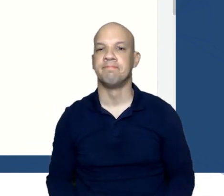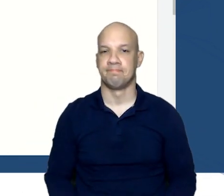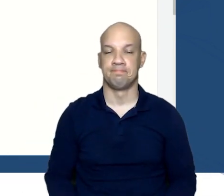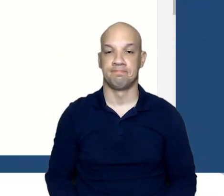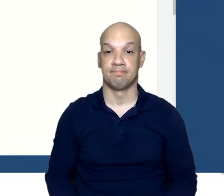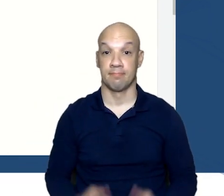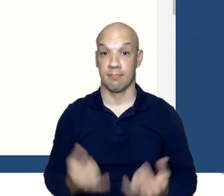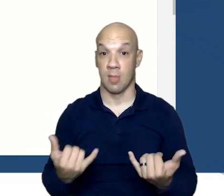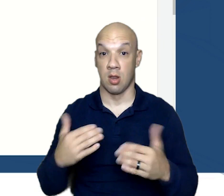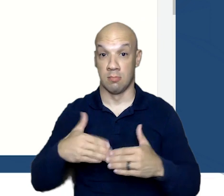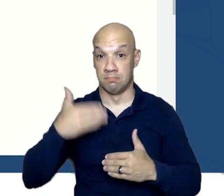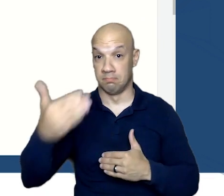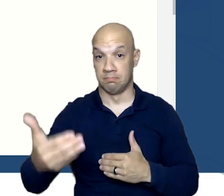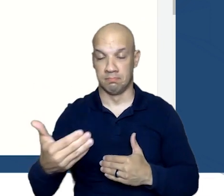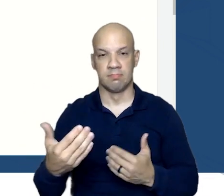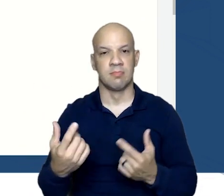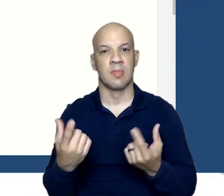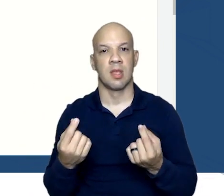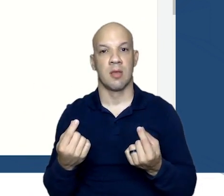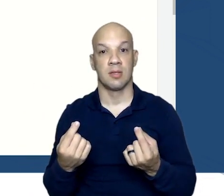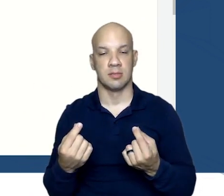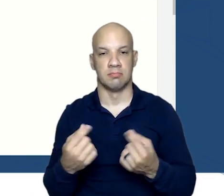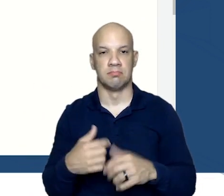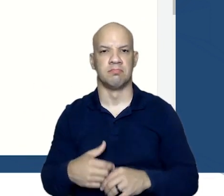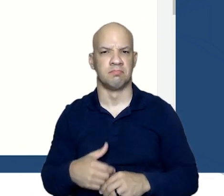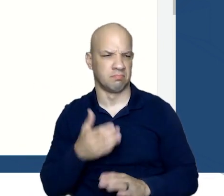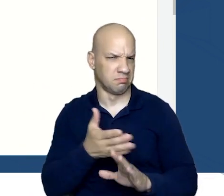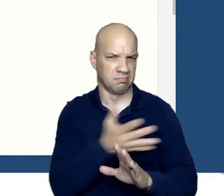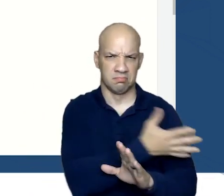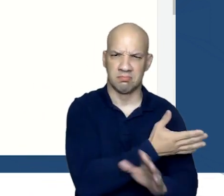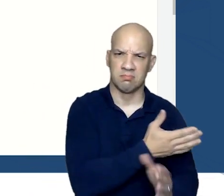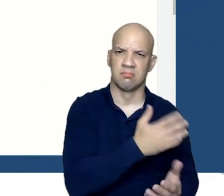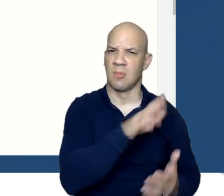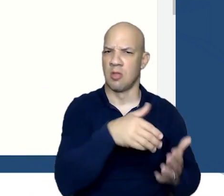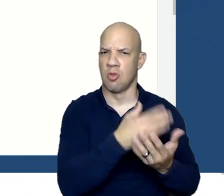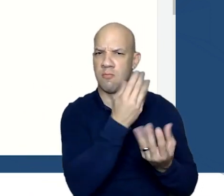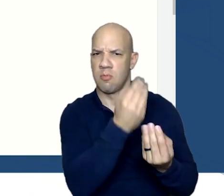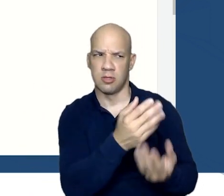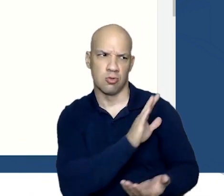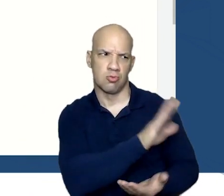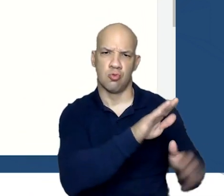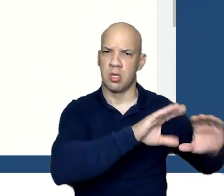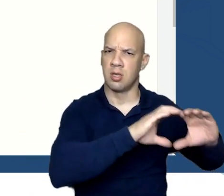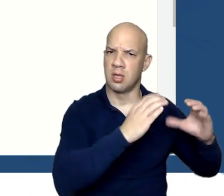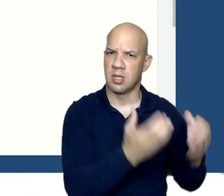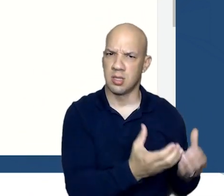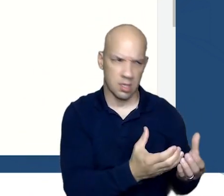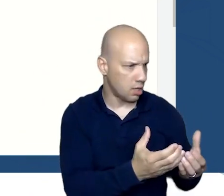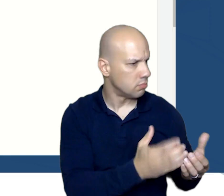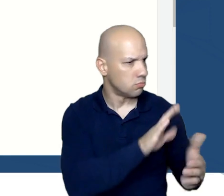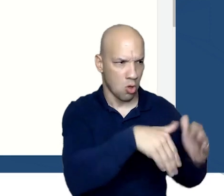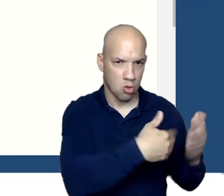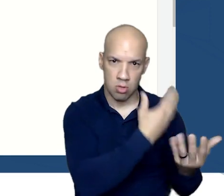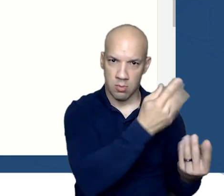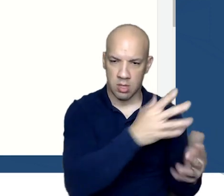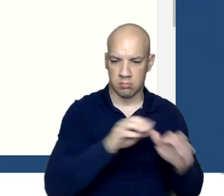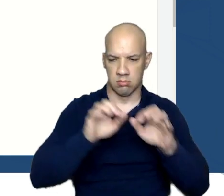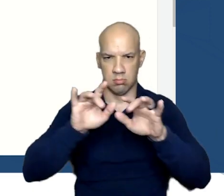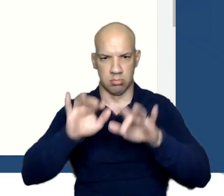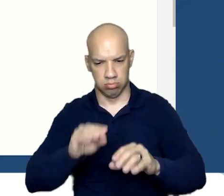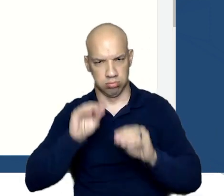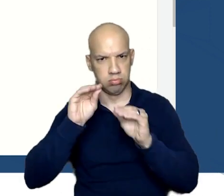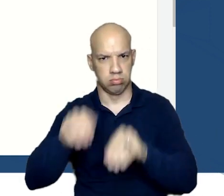contacto. A continuación, podrá colocar los antecedentes y documentación de la entidad. Luego de